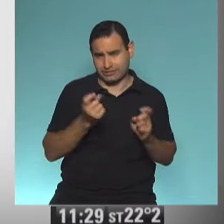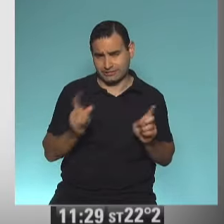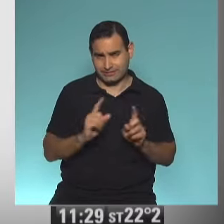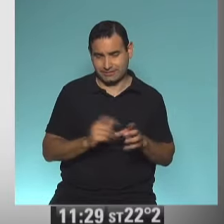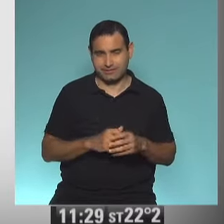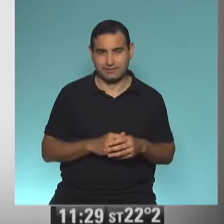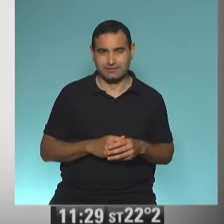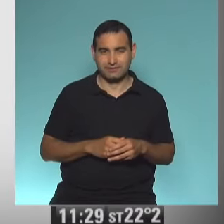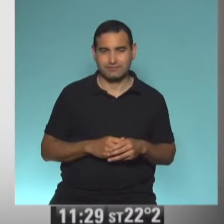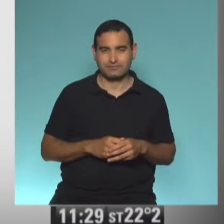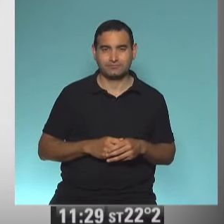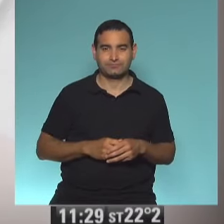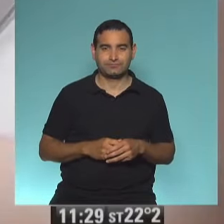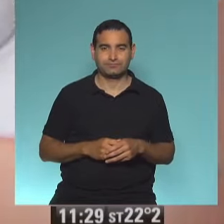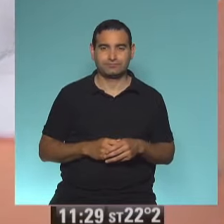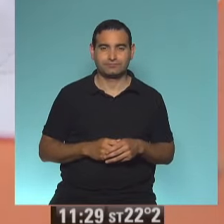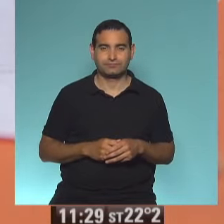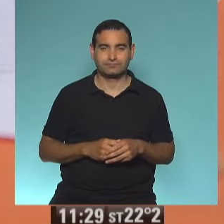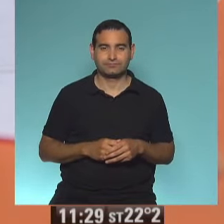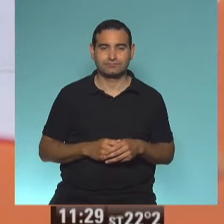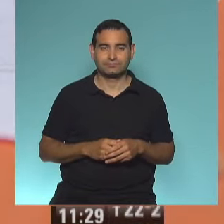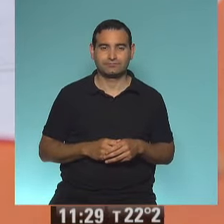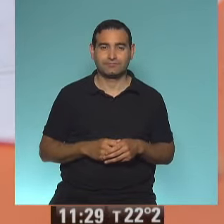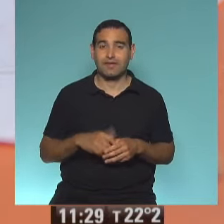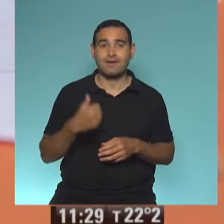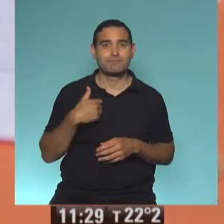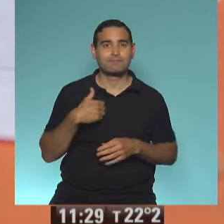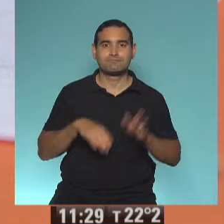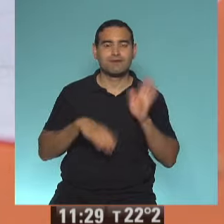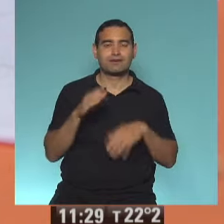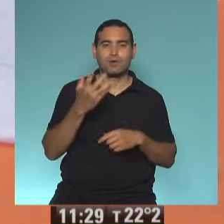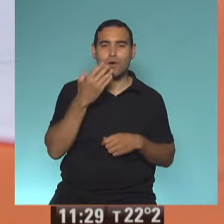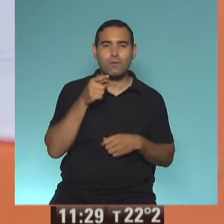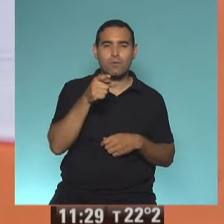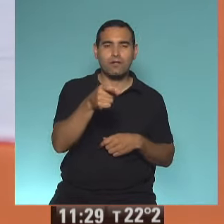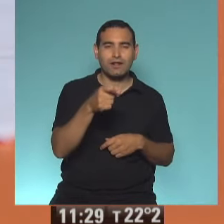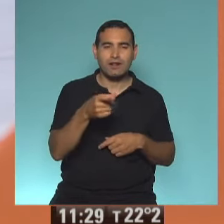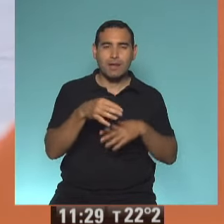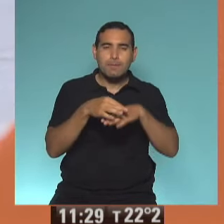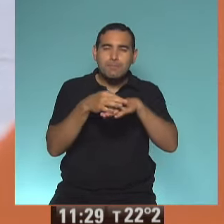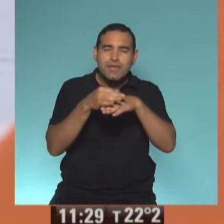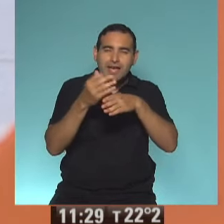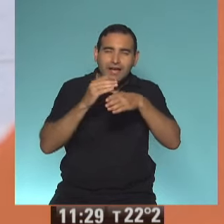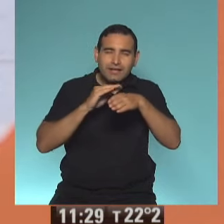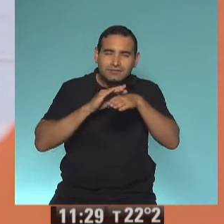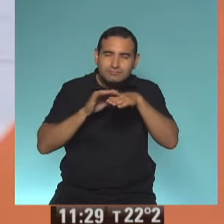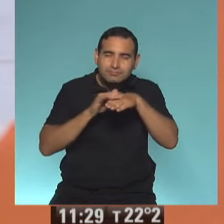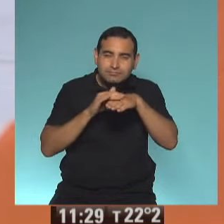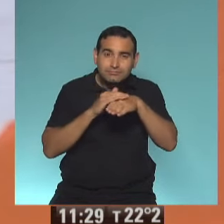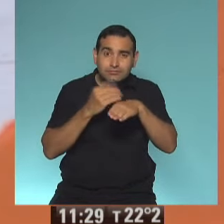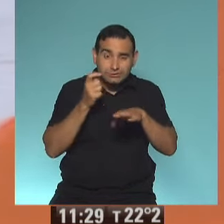bien. La que más nos llame la atención. Y a mí me llamó mucho la atención algo de la textura de la piel. Sí. Si yo le hago un